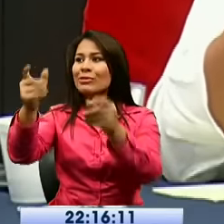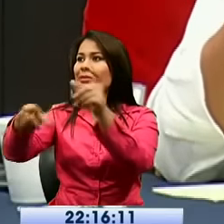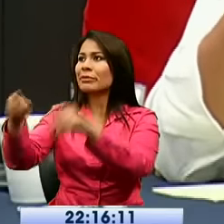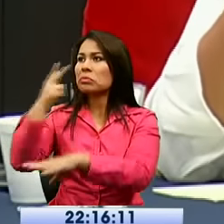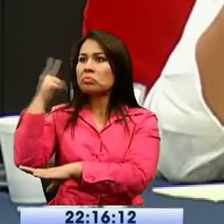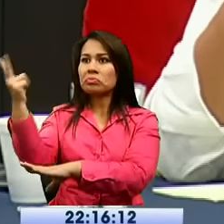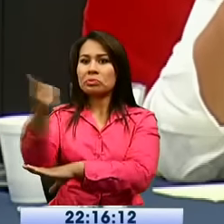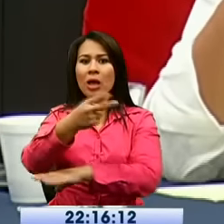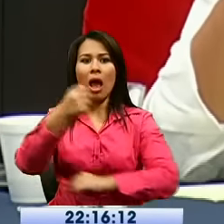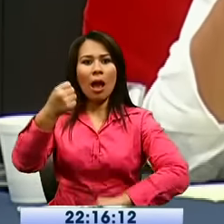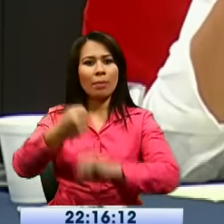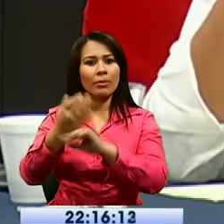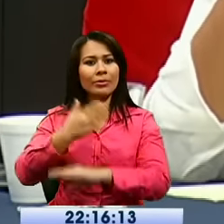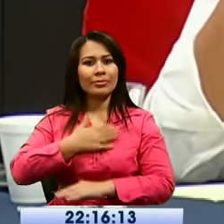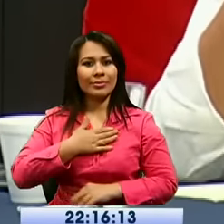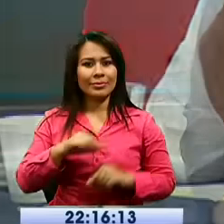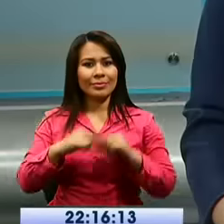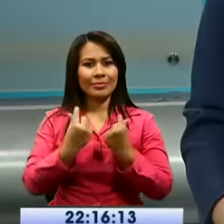le insisto.